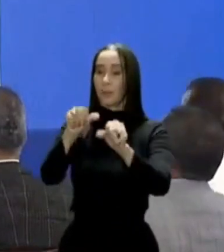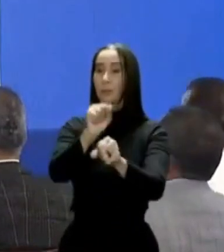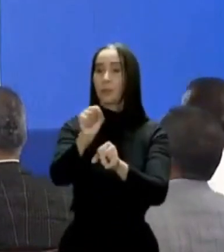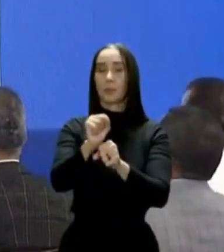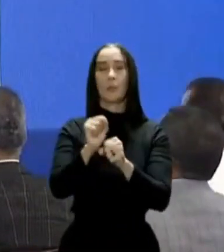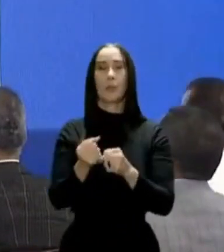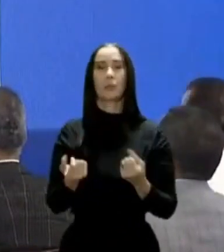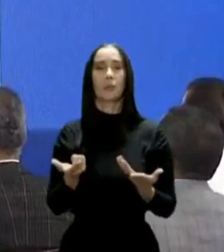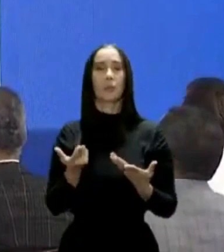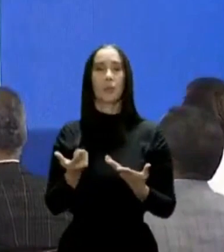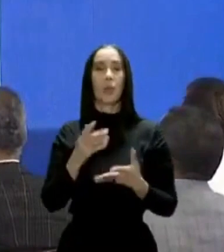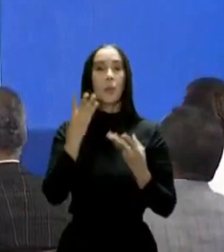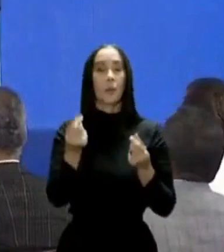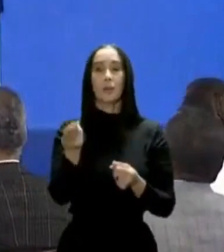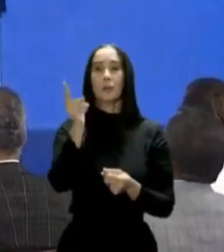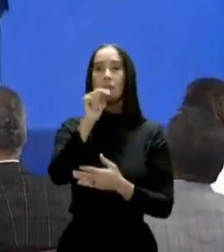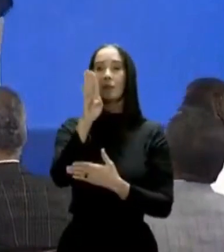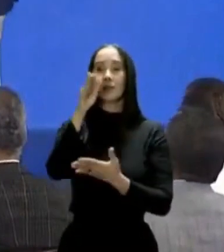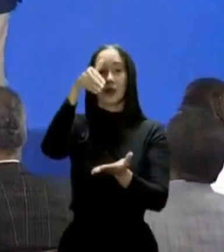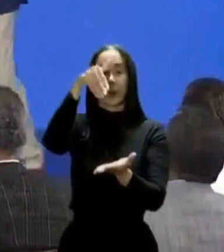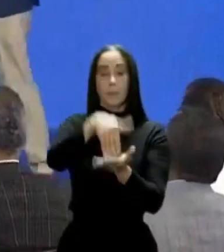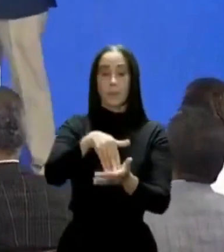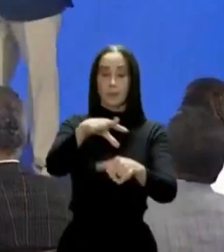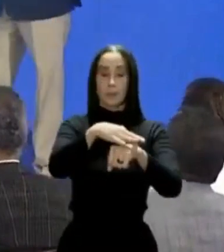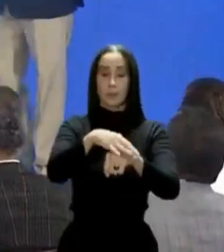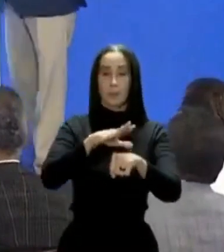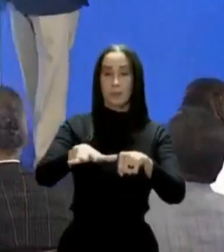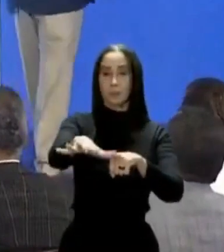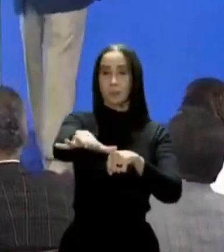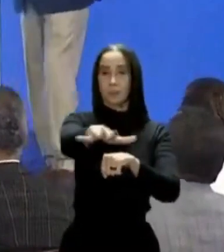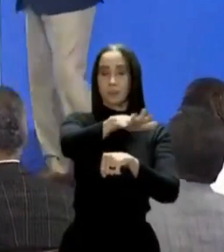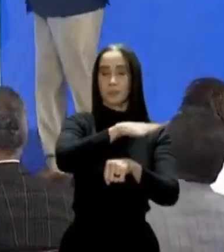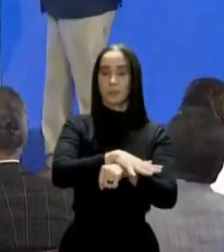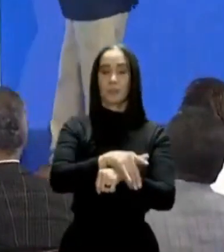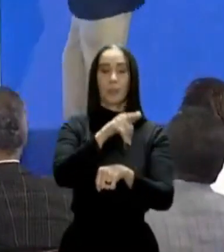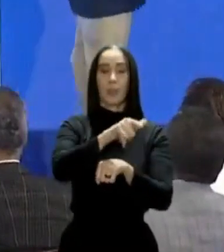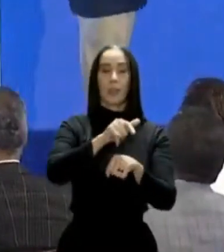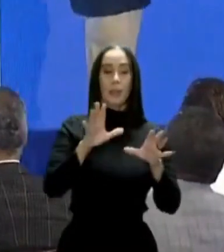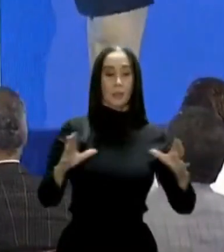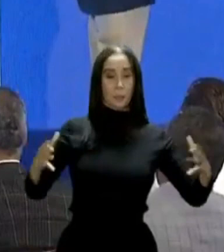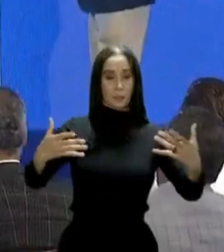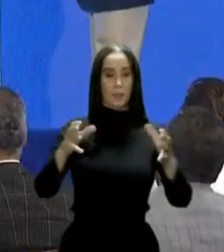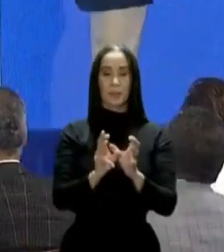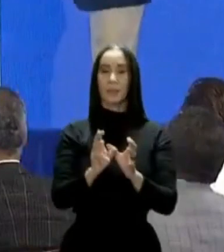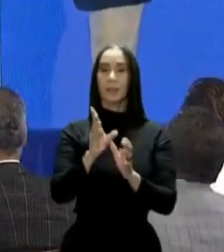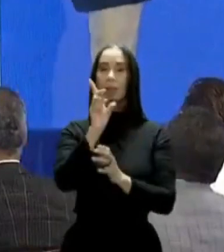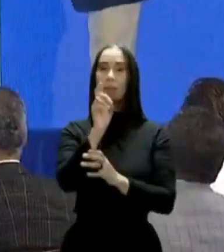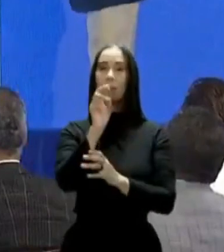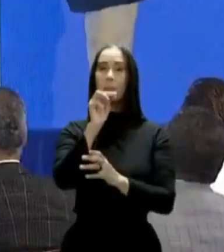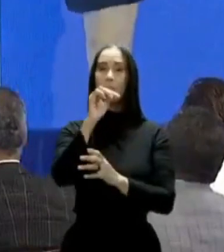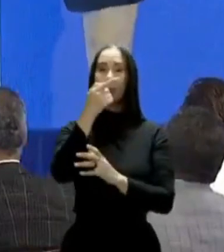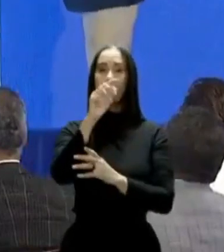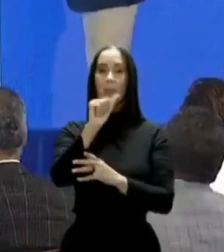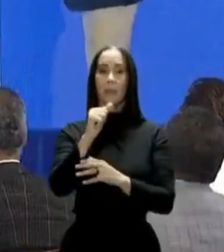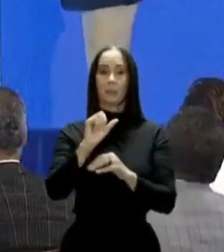estamos hablando alrededor de 25 mil tareas. Lo de la presa de Don Miguel ya está en la parte más hacia el